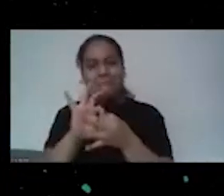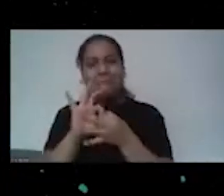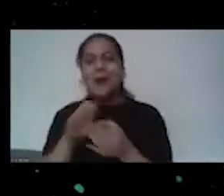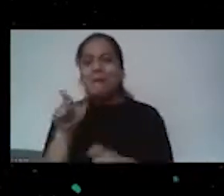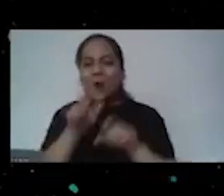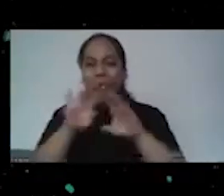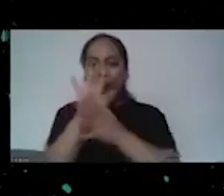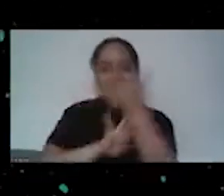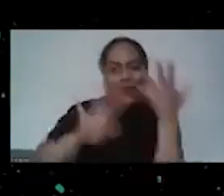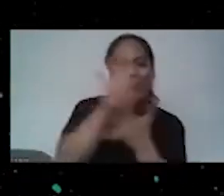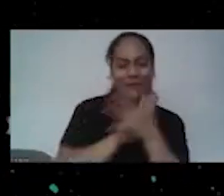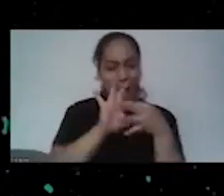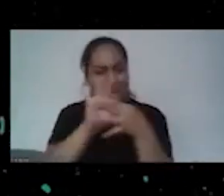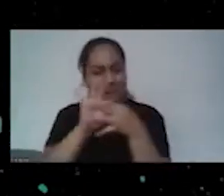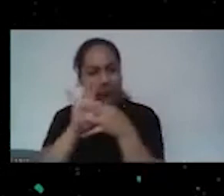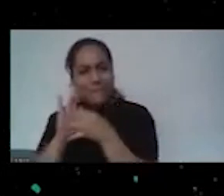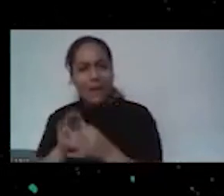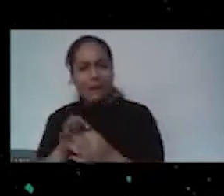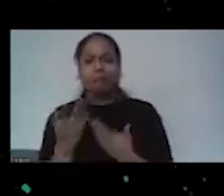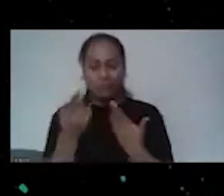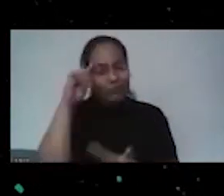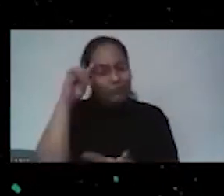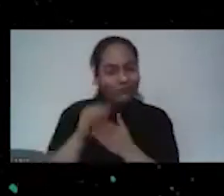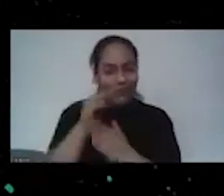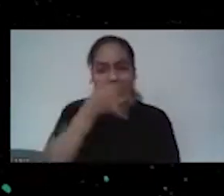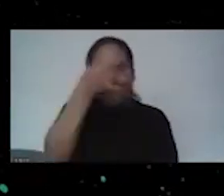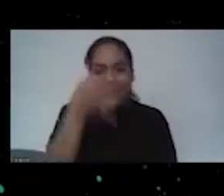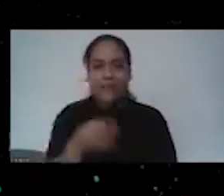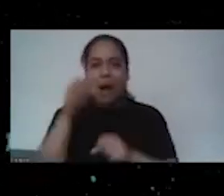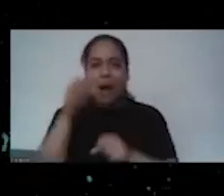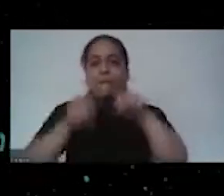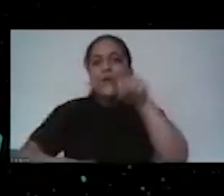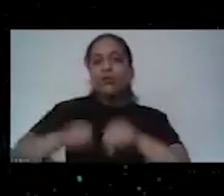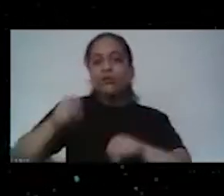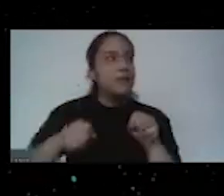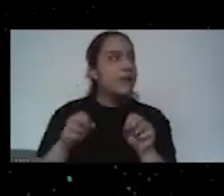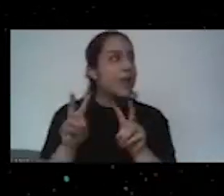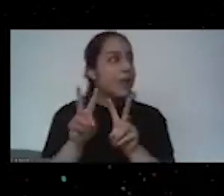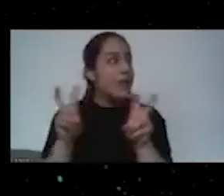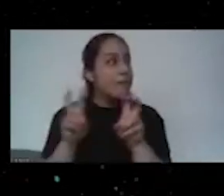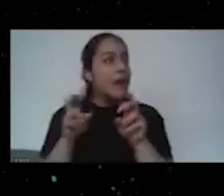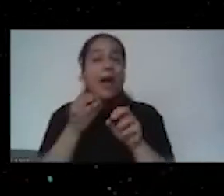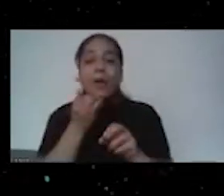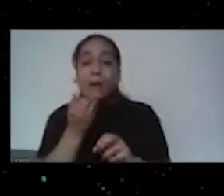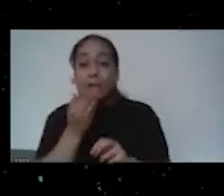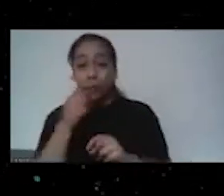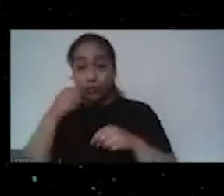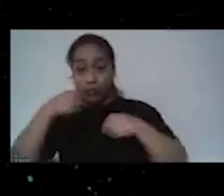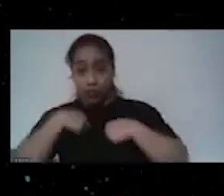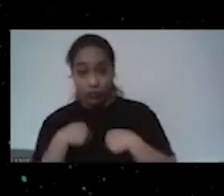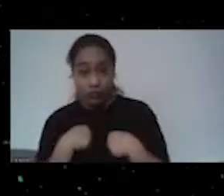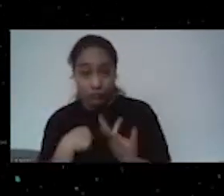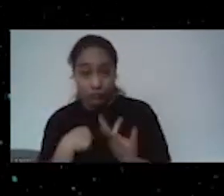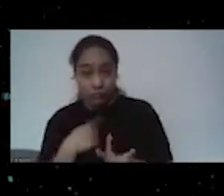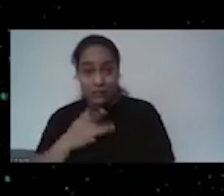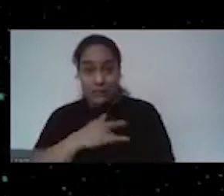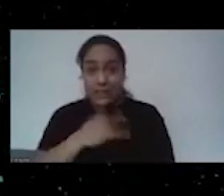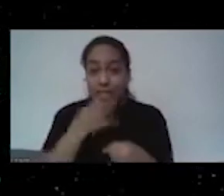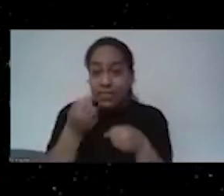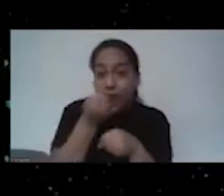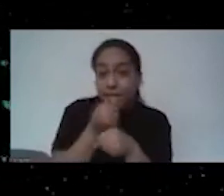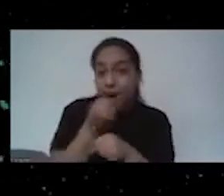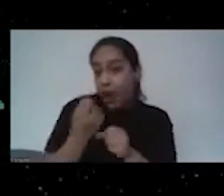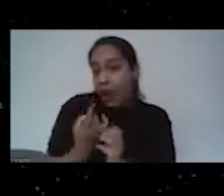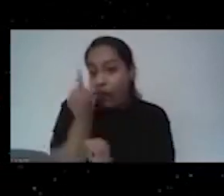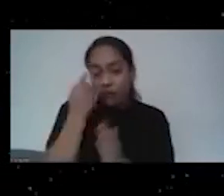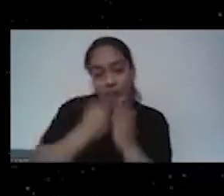universo, que hace posible que cuando yo me siento a trabajar en un proyecto,